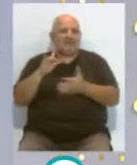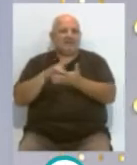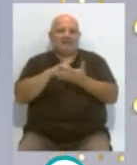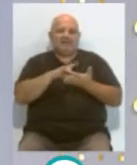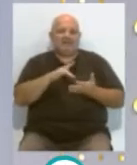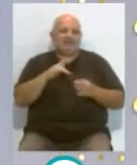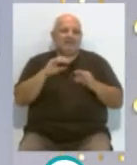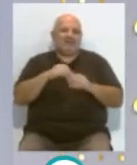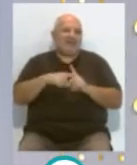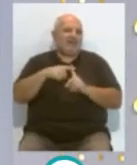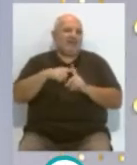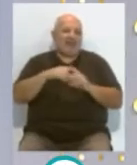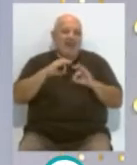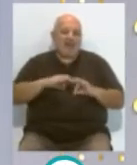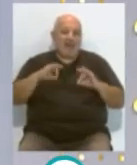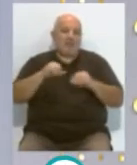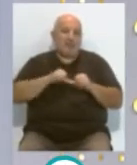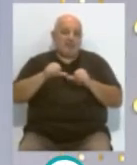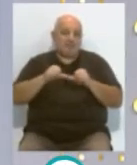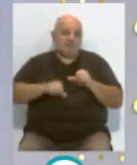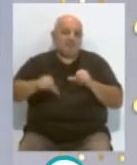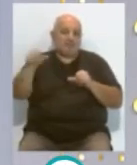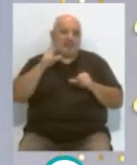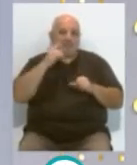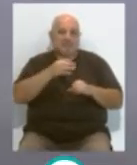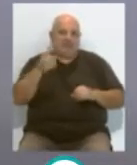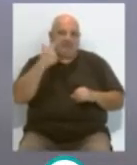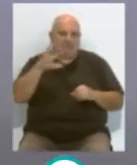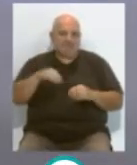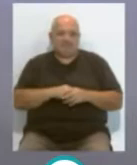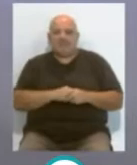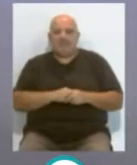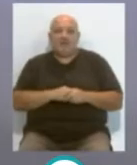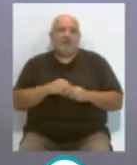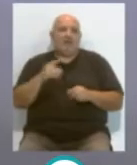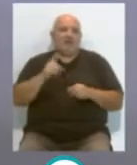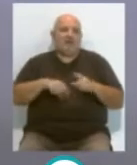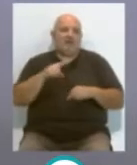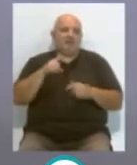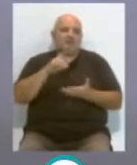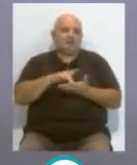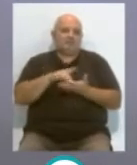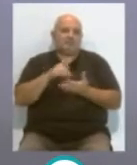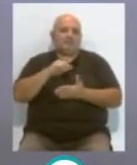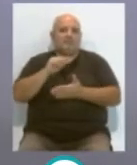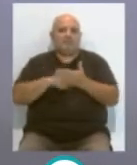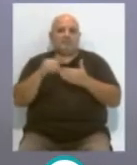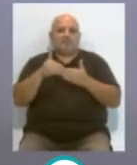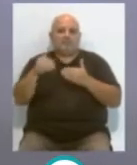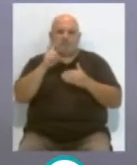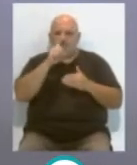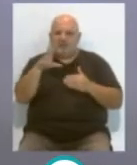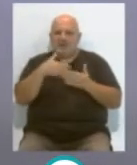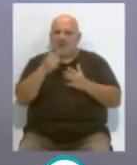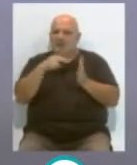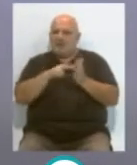han dado el nivel que esperábamos. Esperemos que con este jugador pues sí acertemos, ¿no? Esperemos que sí, que aparte está firmado para más años, creo que